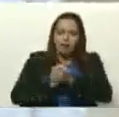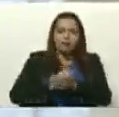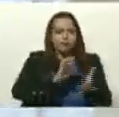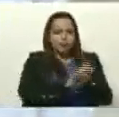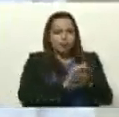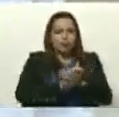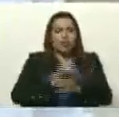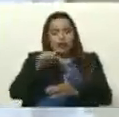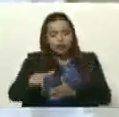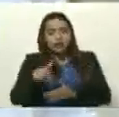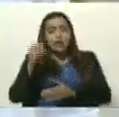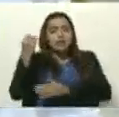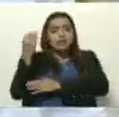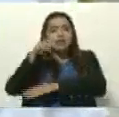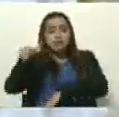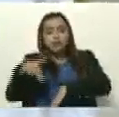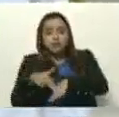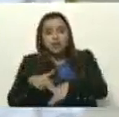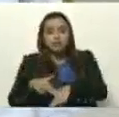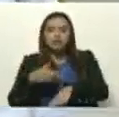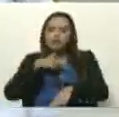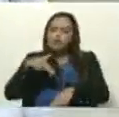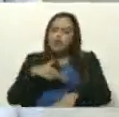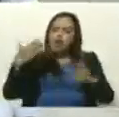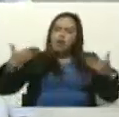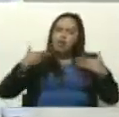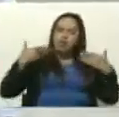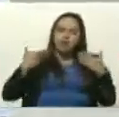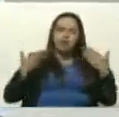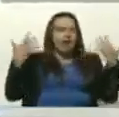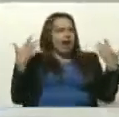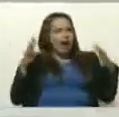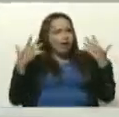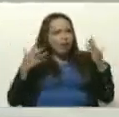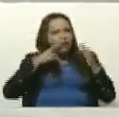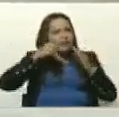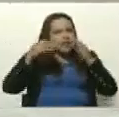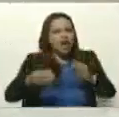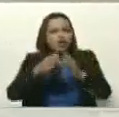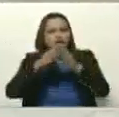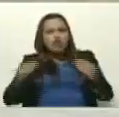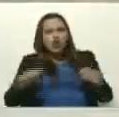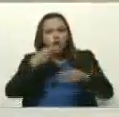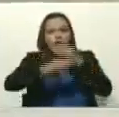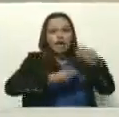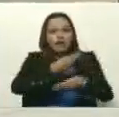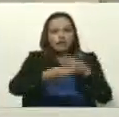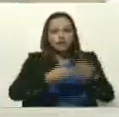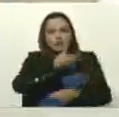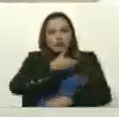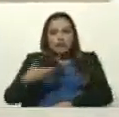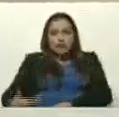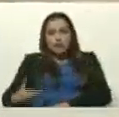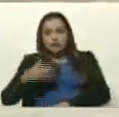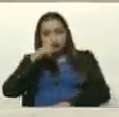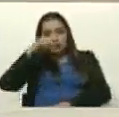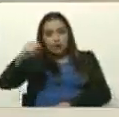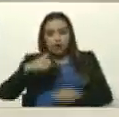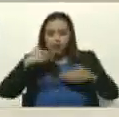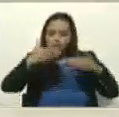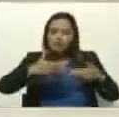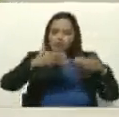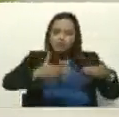nosotros aquí en la asamblea nacional aplaudimos es verdad todo lo que el ejecutivo nacional viene realizando en pro